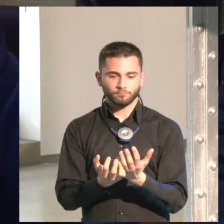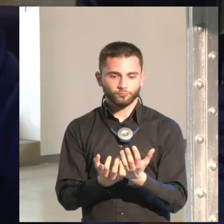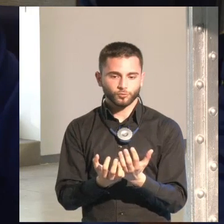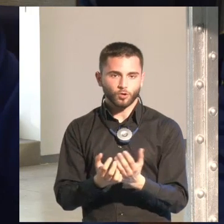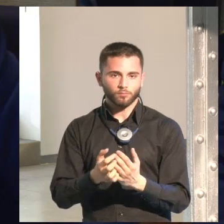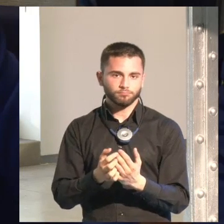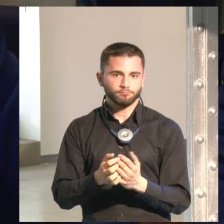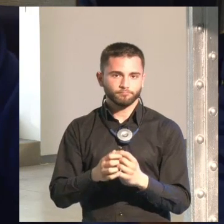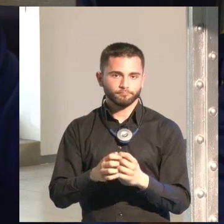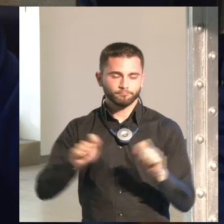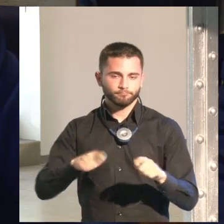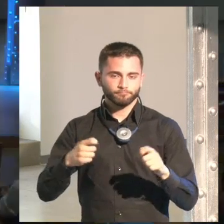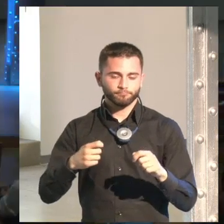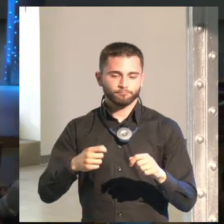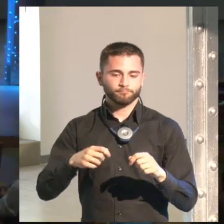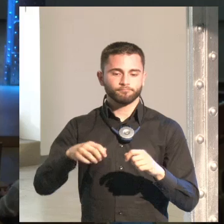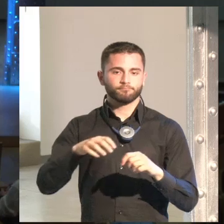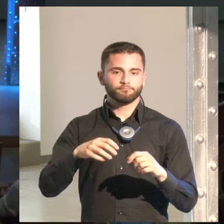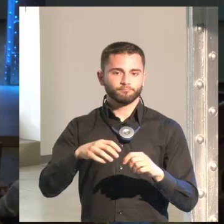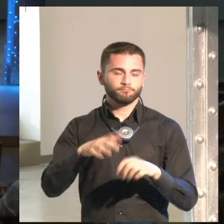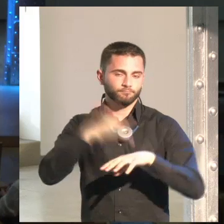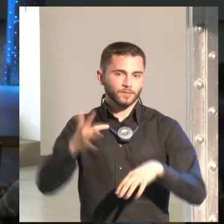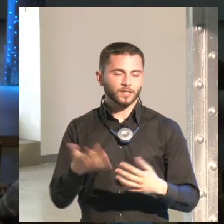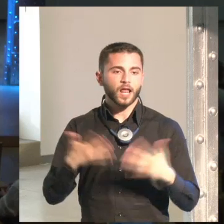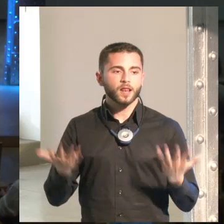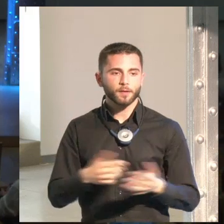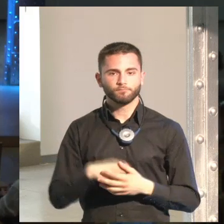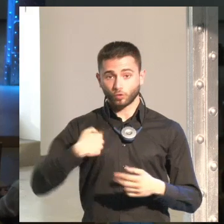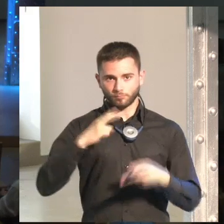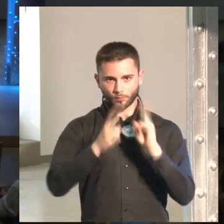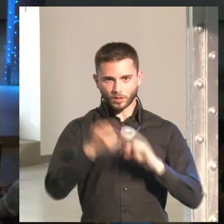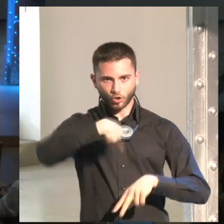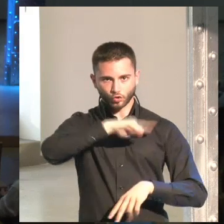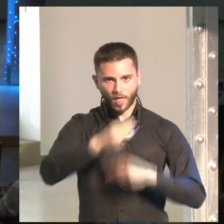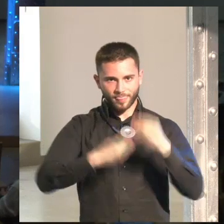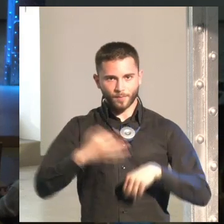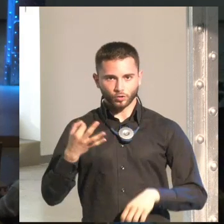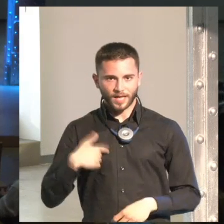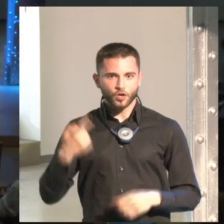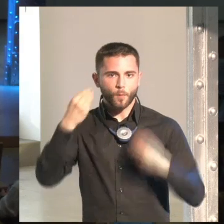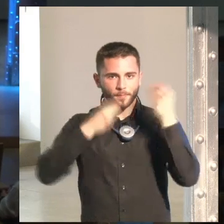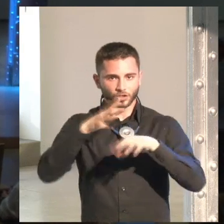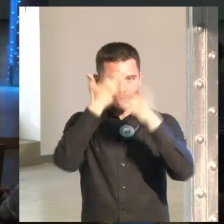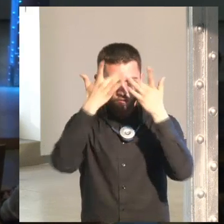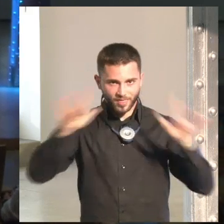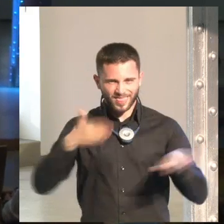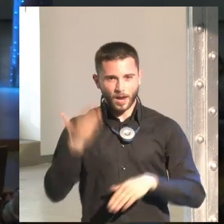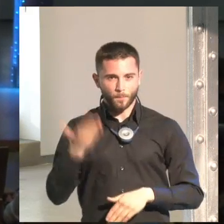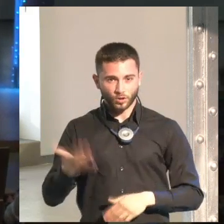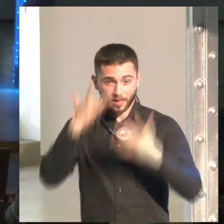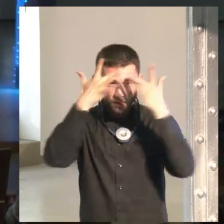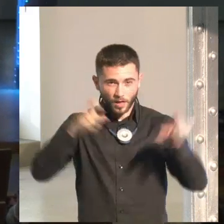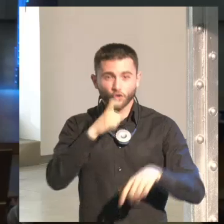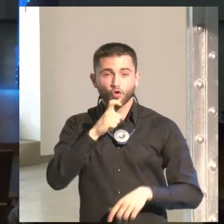pasos, ¿no? Bueno, yo te voy a contestar lo que estamos haciendo nosotros. O sea, yo creo que concienciar es muy importante. Ahora, ¿cómo